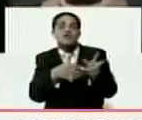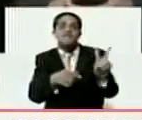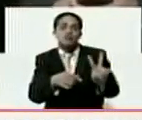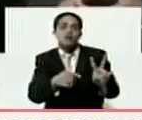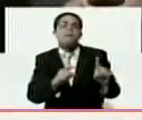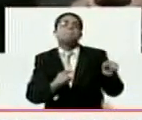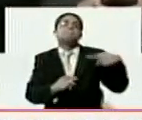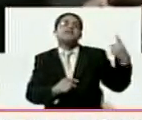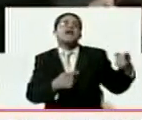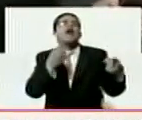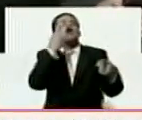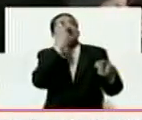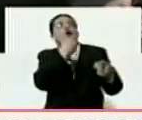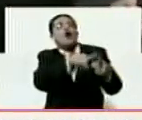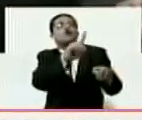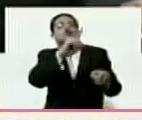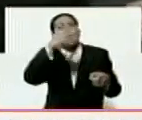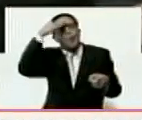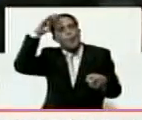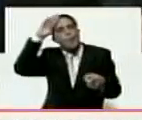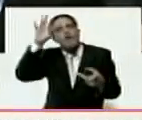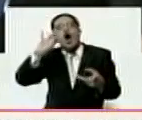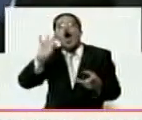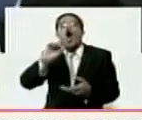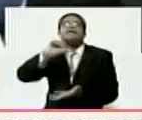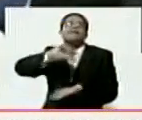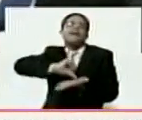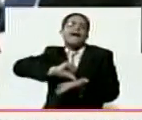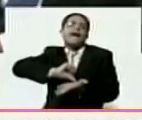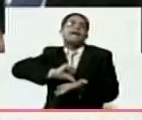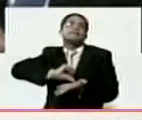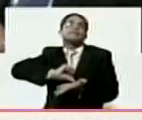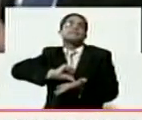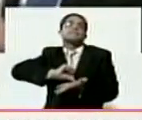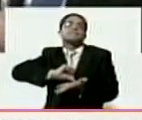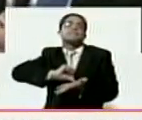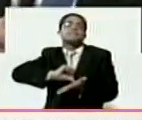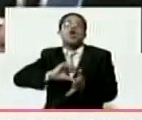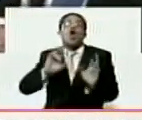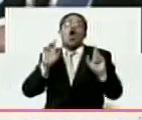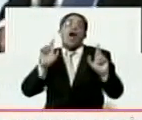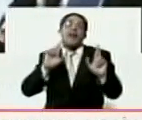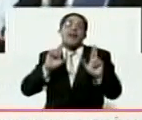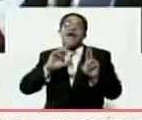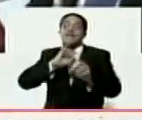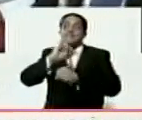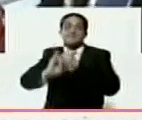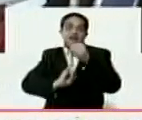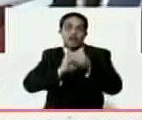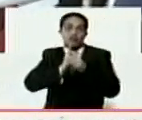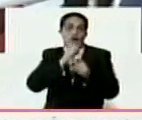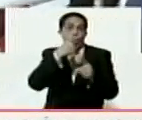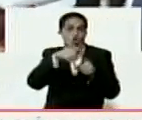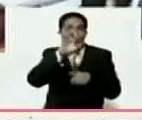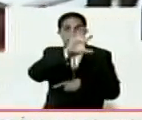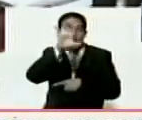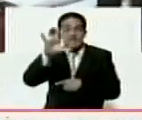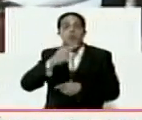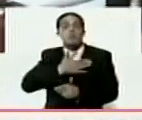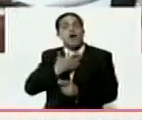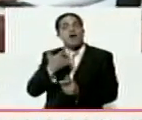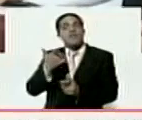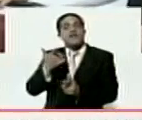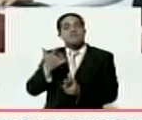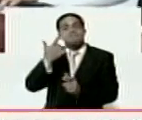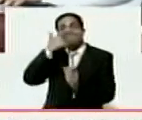mañana puede ser contra Cuba o contra Irán, pueda la comunidad internacional neutralizar que estas violaciones